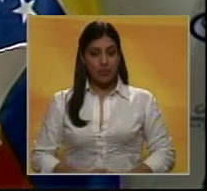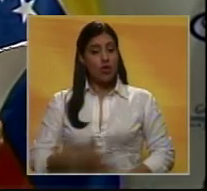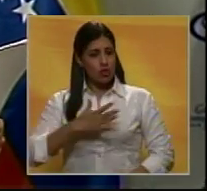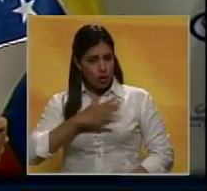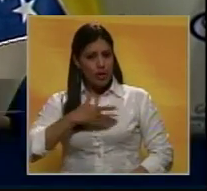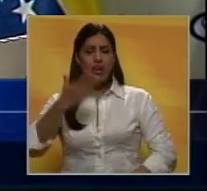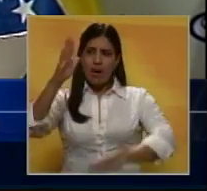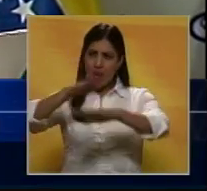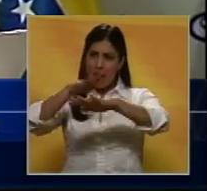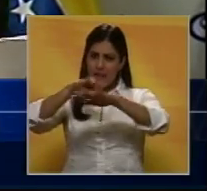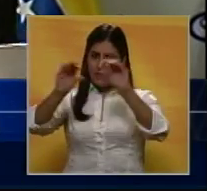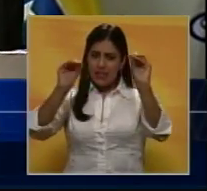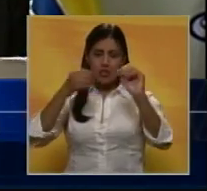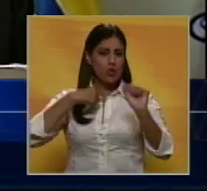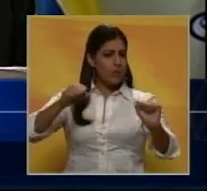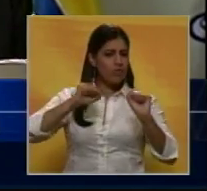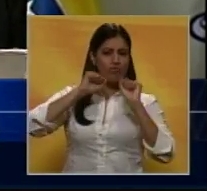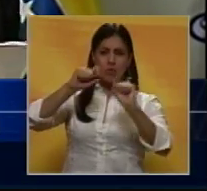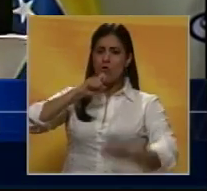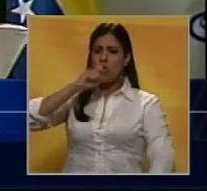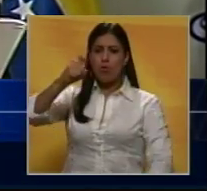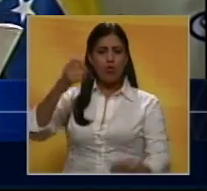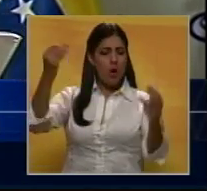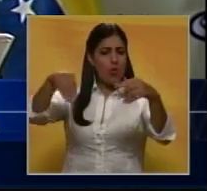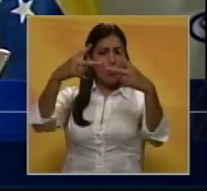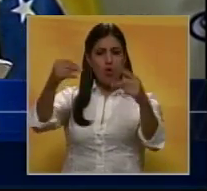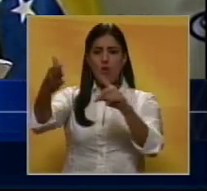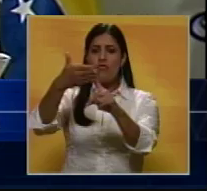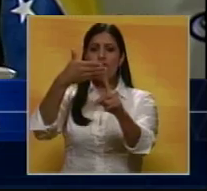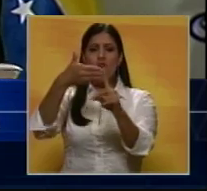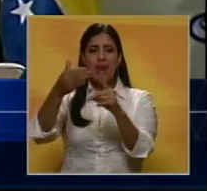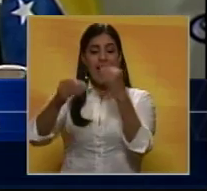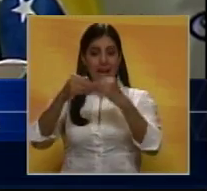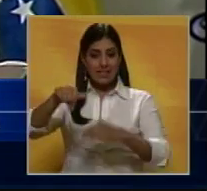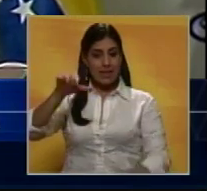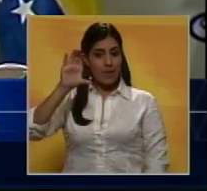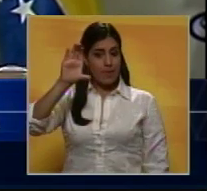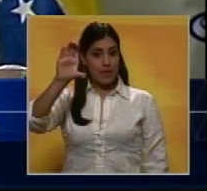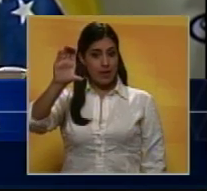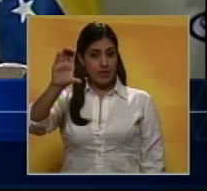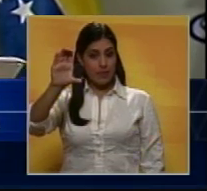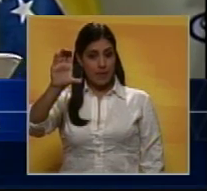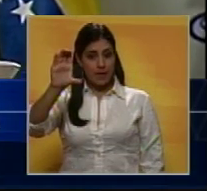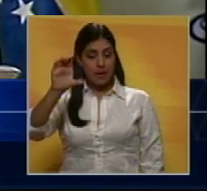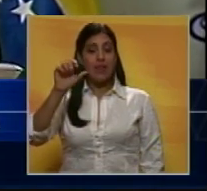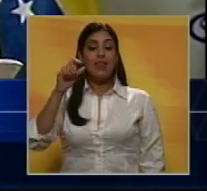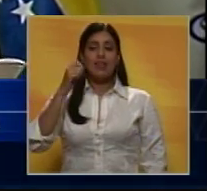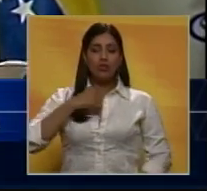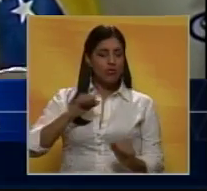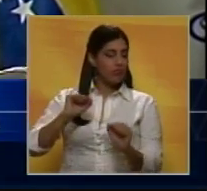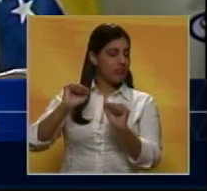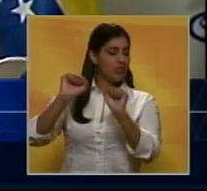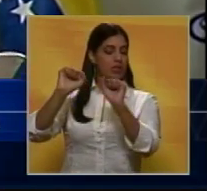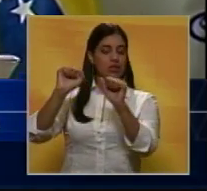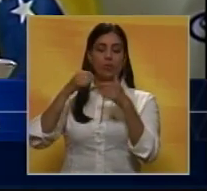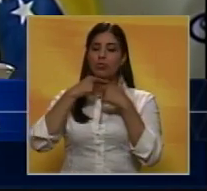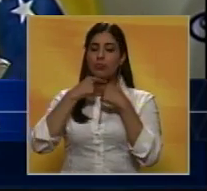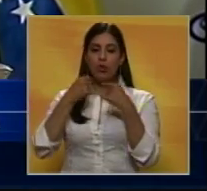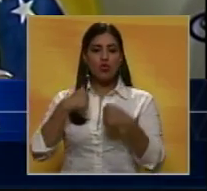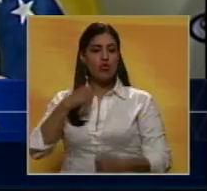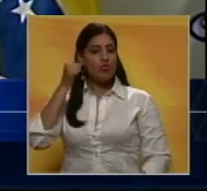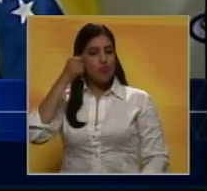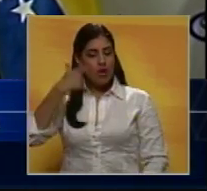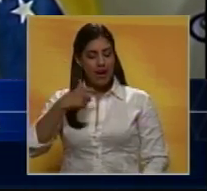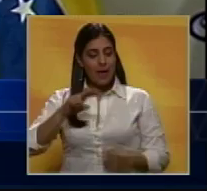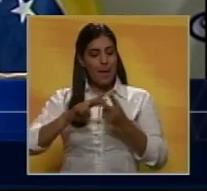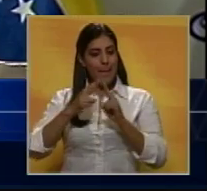Yo quiero manifestar que repudio todos los hechos de violencia ocurridos en el país. Los rechazo. Soy una mujer